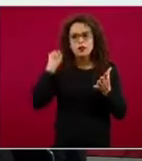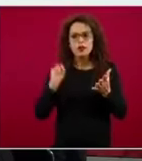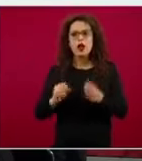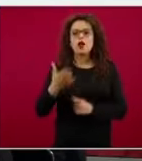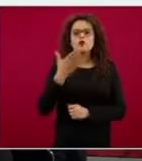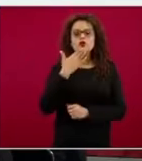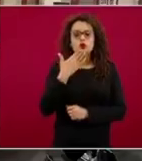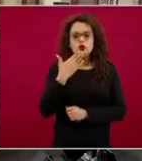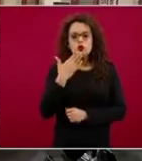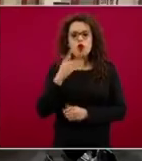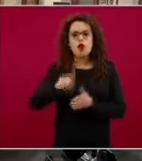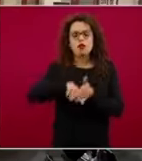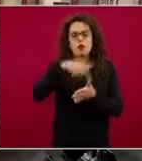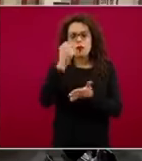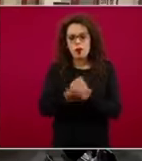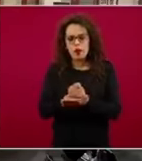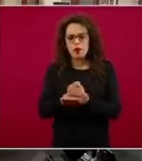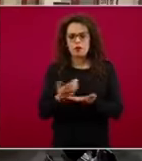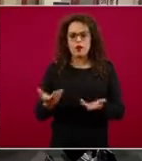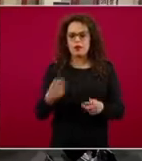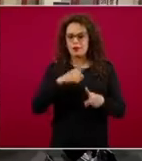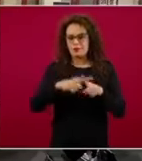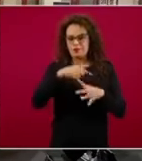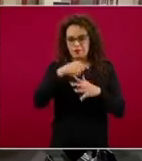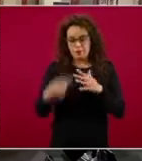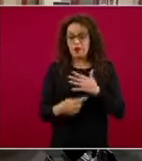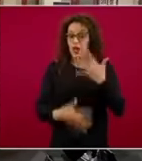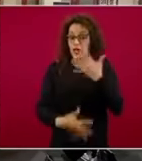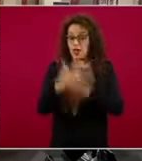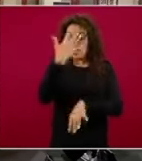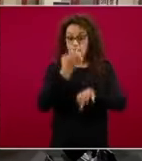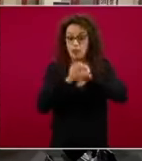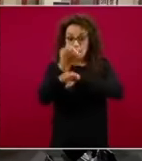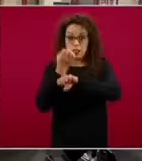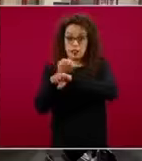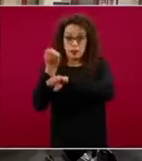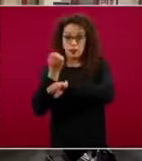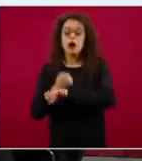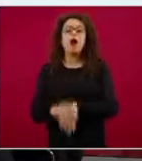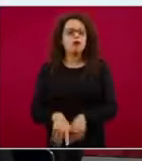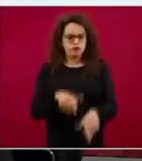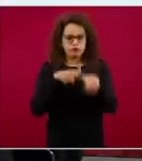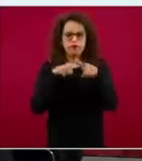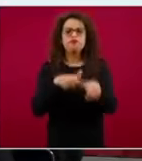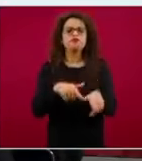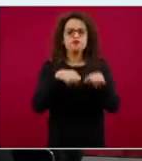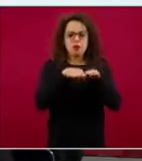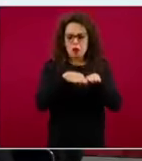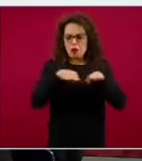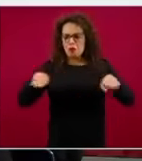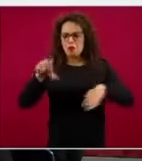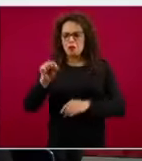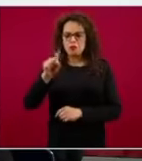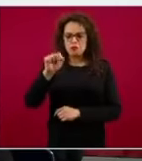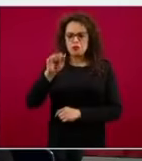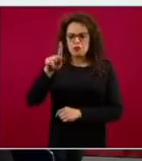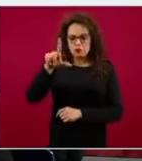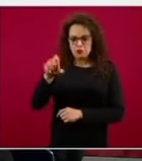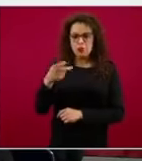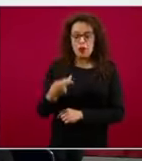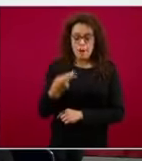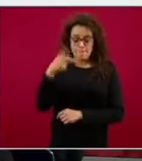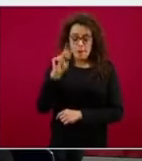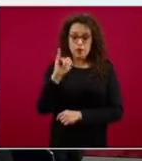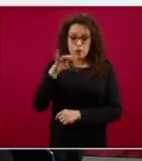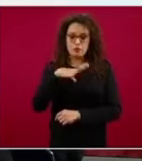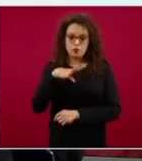y Veracruz. Es decir, 15 estados. 15 estados se han mantenido estables, aunque también con gran variabilidad a lo largo de la